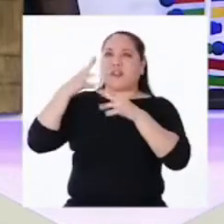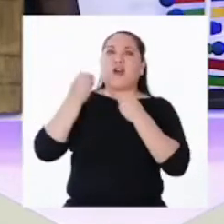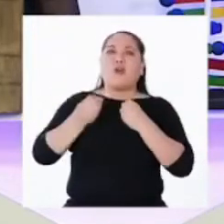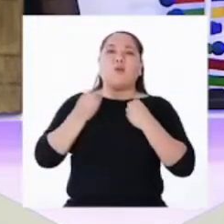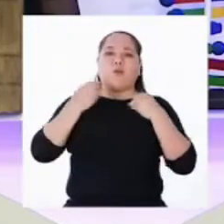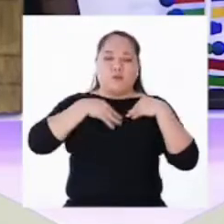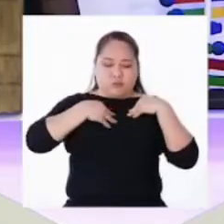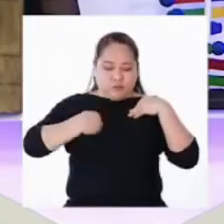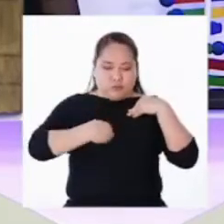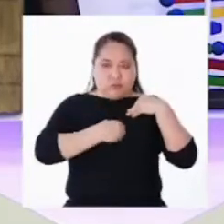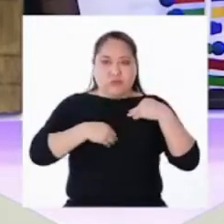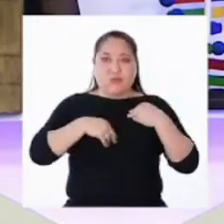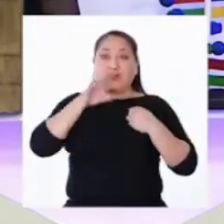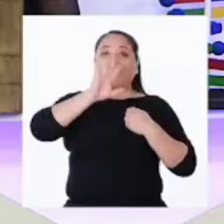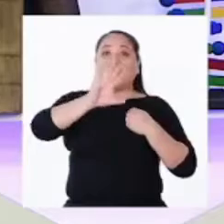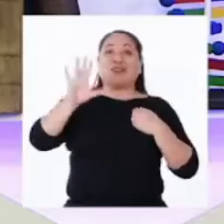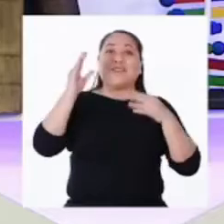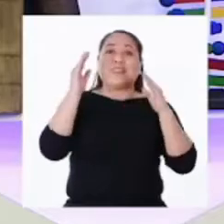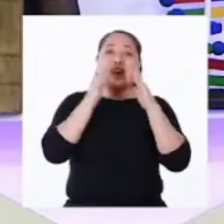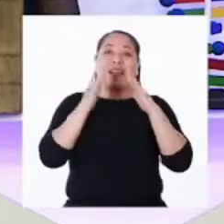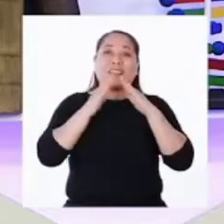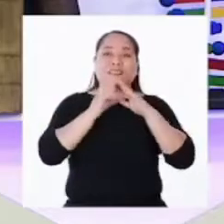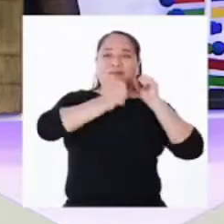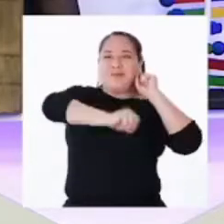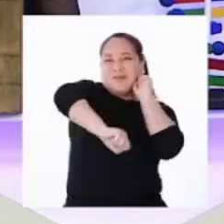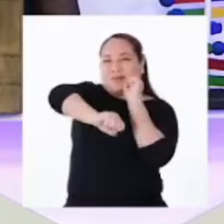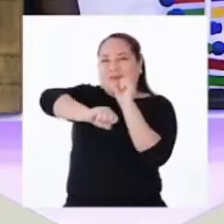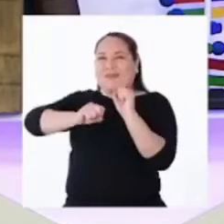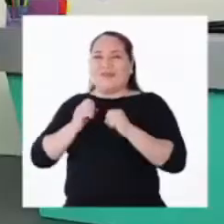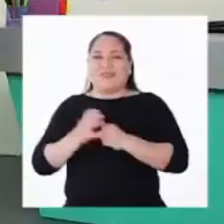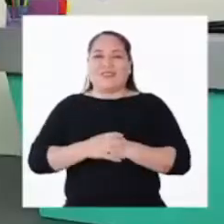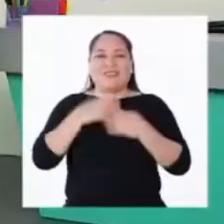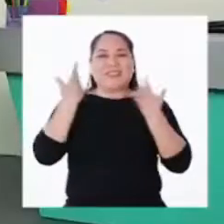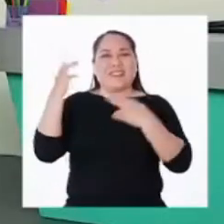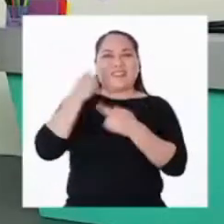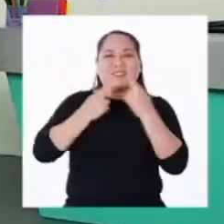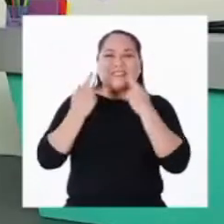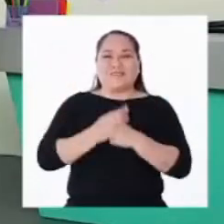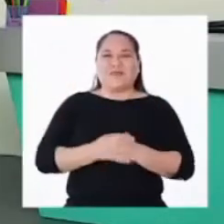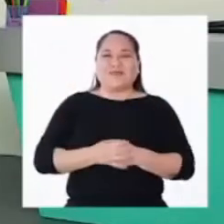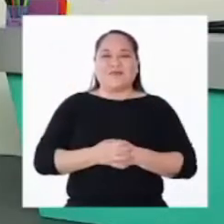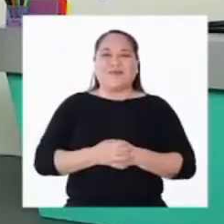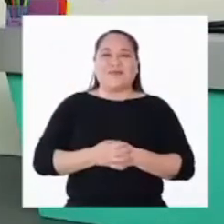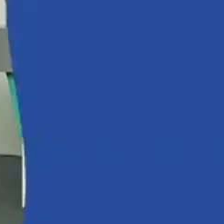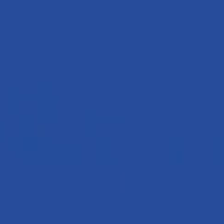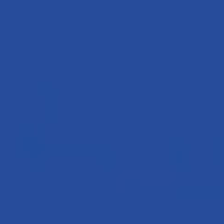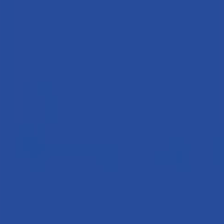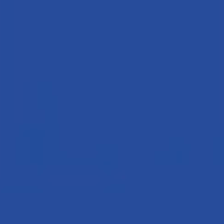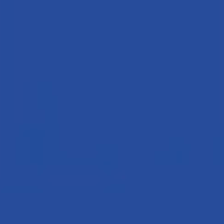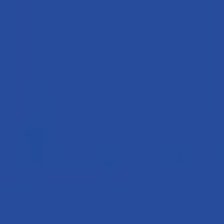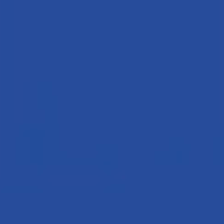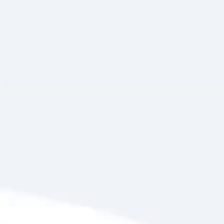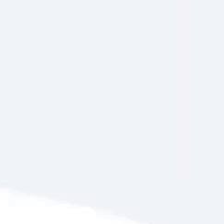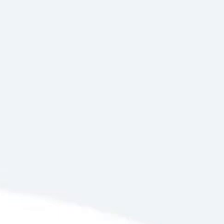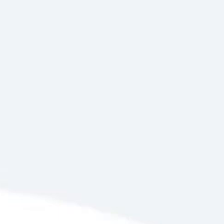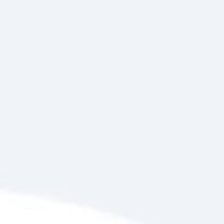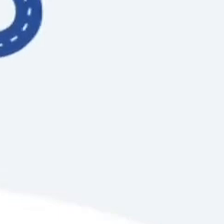ver cómo anda Romina. Y para que ustedes en sus casas puedan estirarse un poco. ¡Ya regresamos!